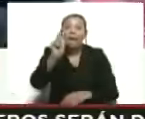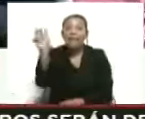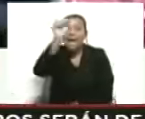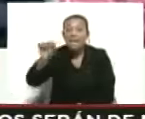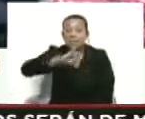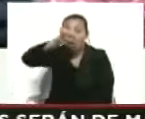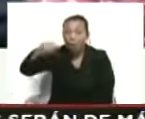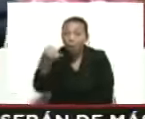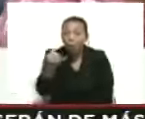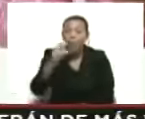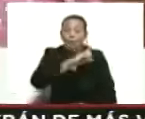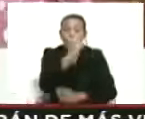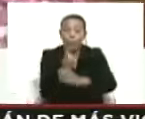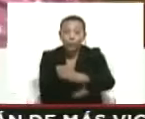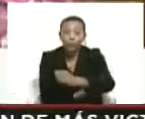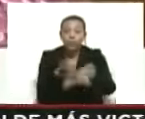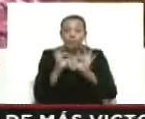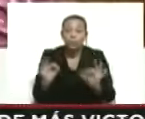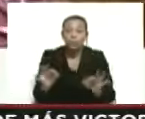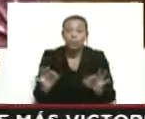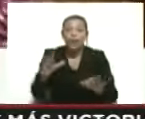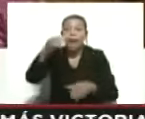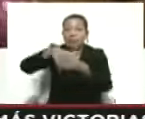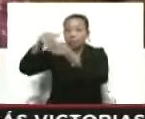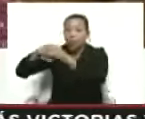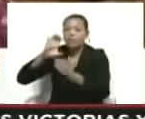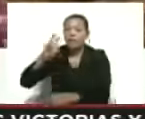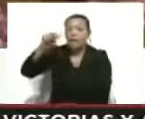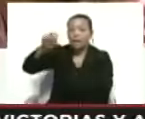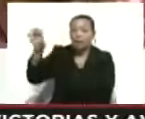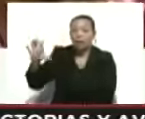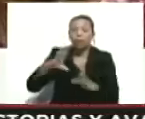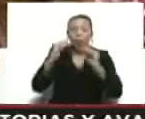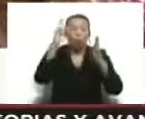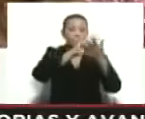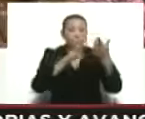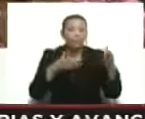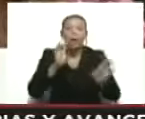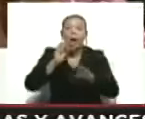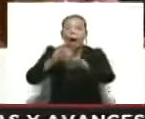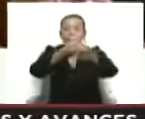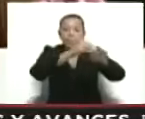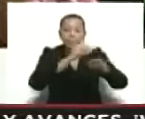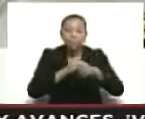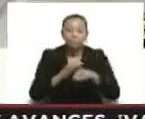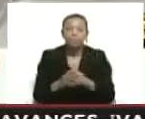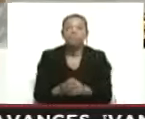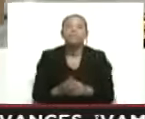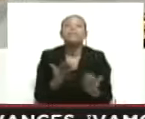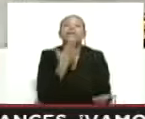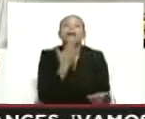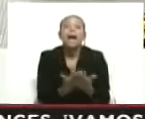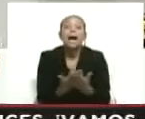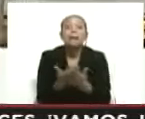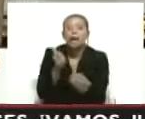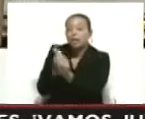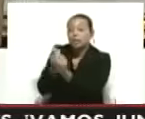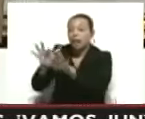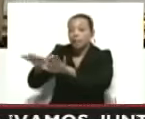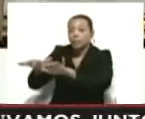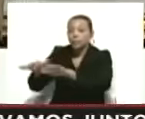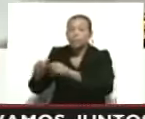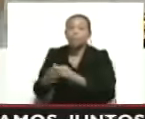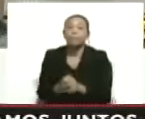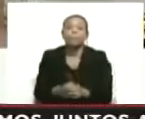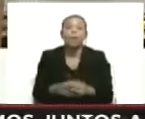el Poder Ciudadano y el Poder Electoral. Es todo, señor presidente. Gracias, secretario accidental. Siguiente, por